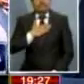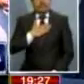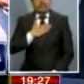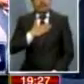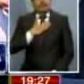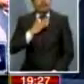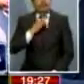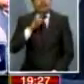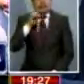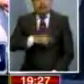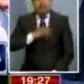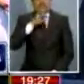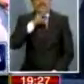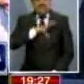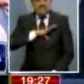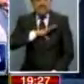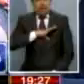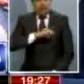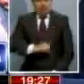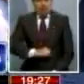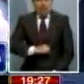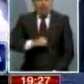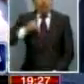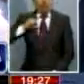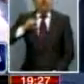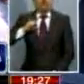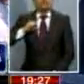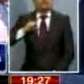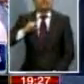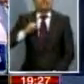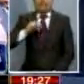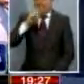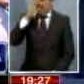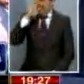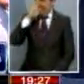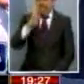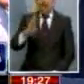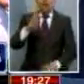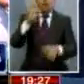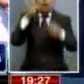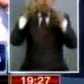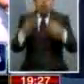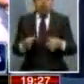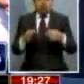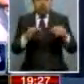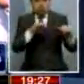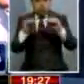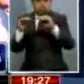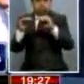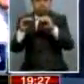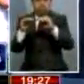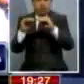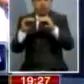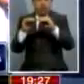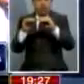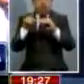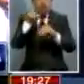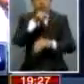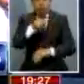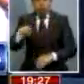a hacer de Chile un país orgulloso, digno y justo, con su